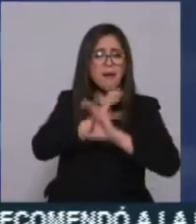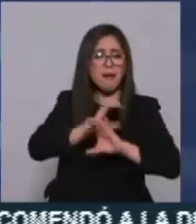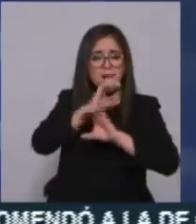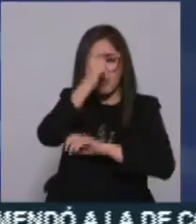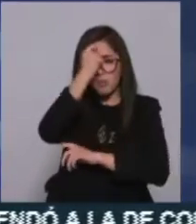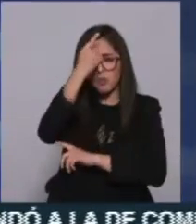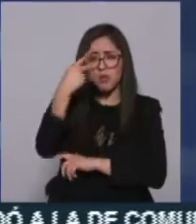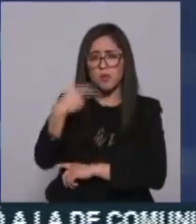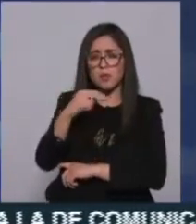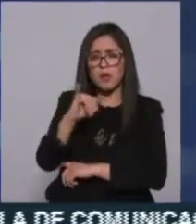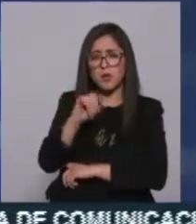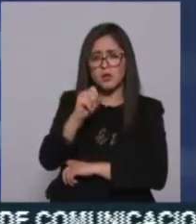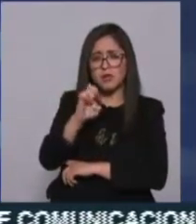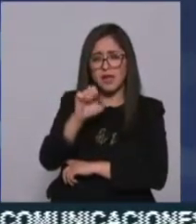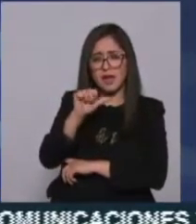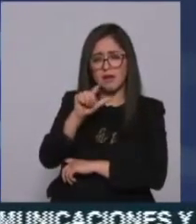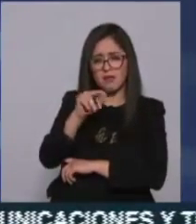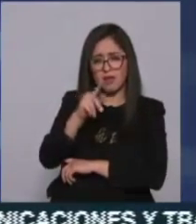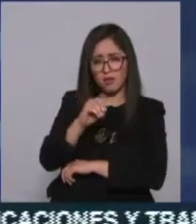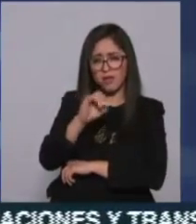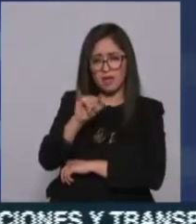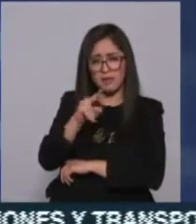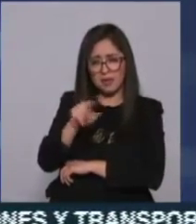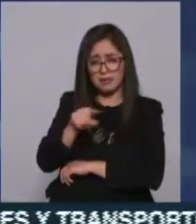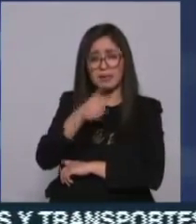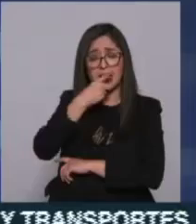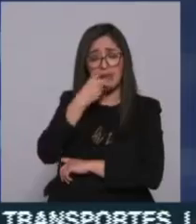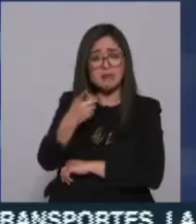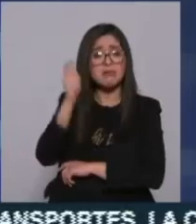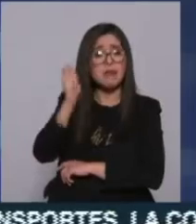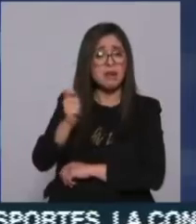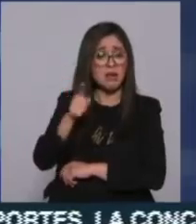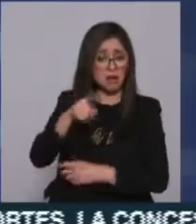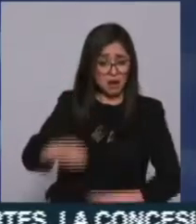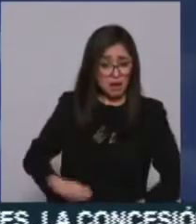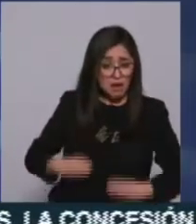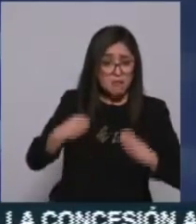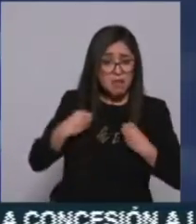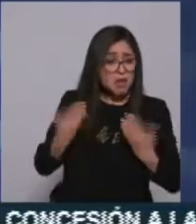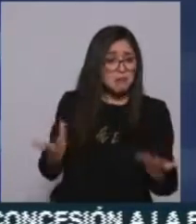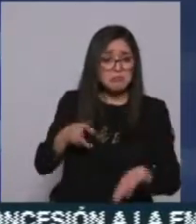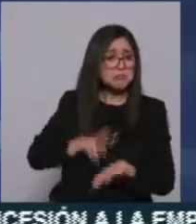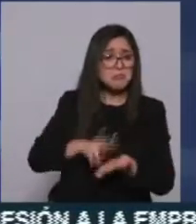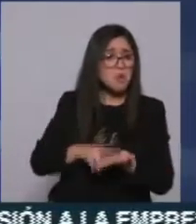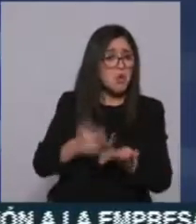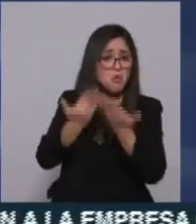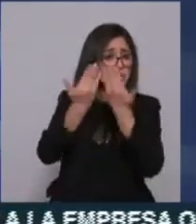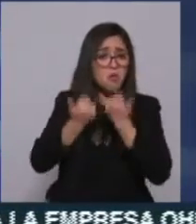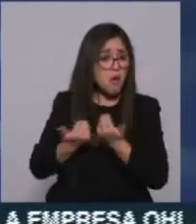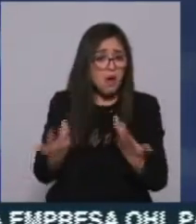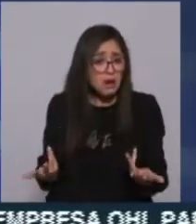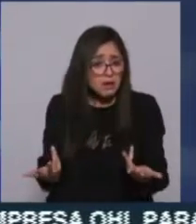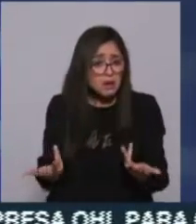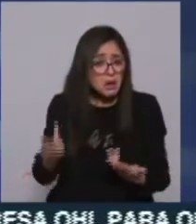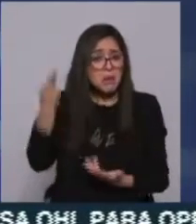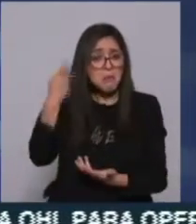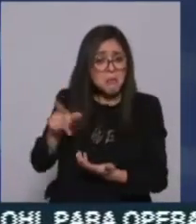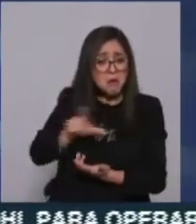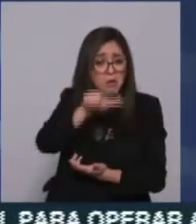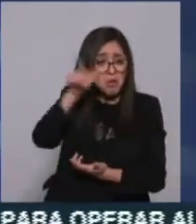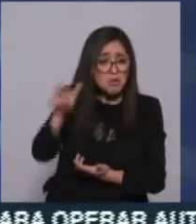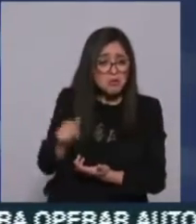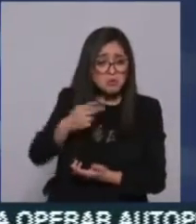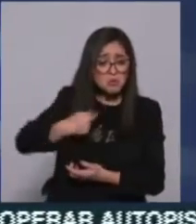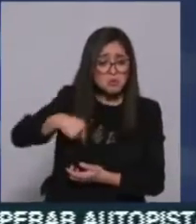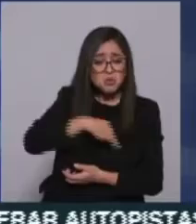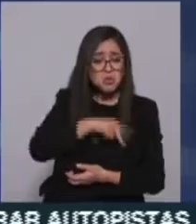Y obviamente también cuando nosotros encontramos las condiciones de vulnerabilidad de los